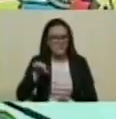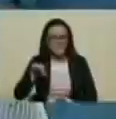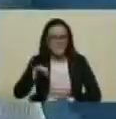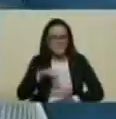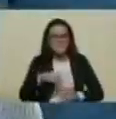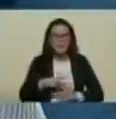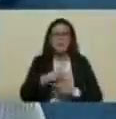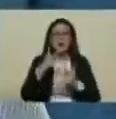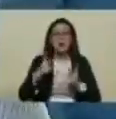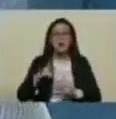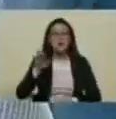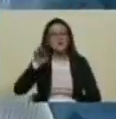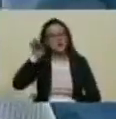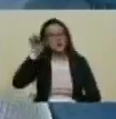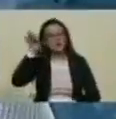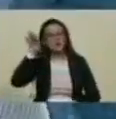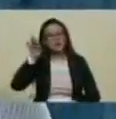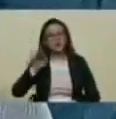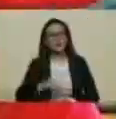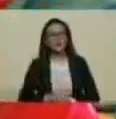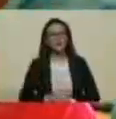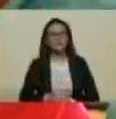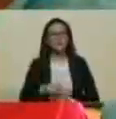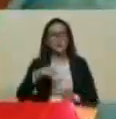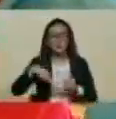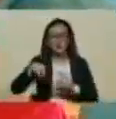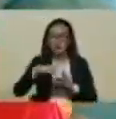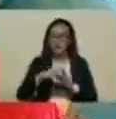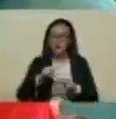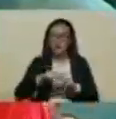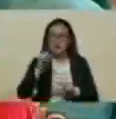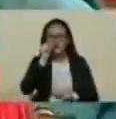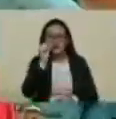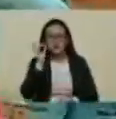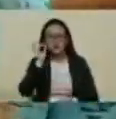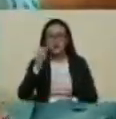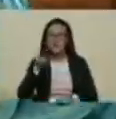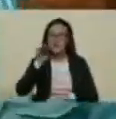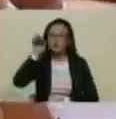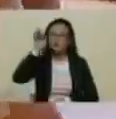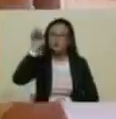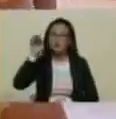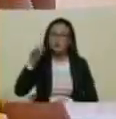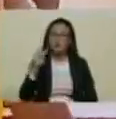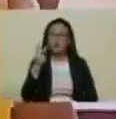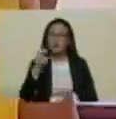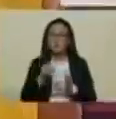Venezuela futura, Elías. Estos niños y niñas serán los hombres de la Venezuela del 2030, Elías.